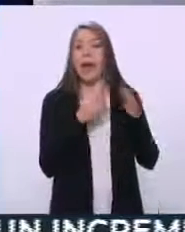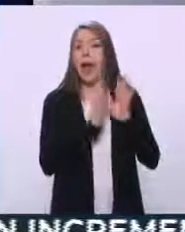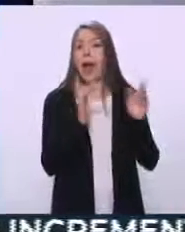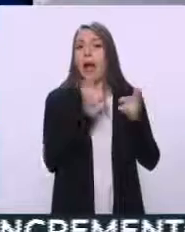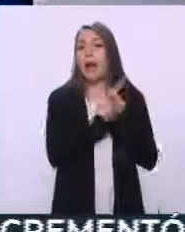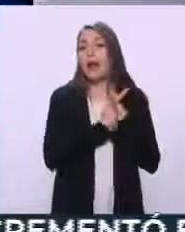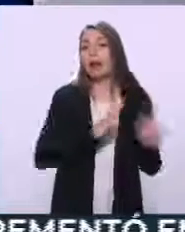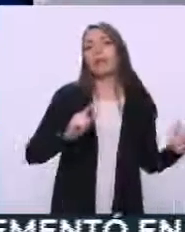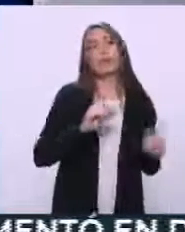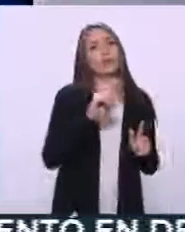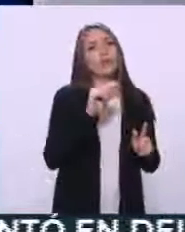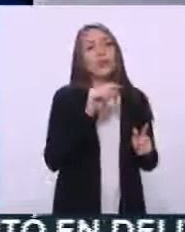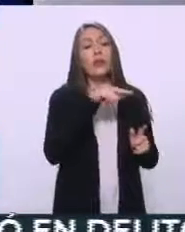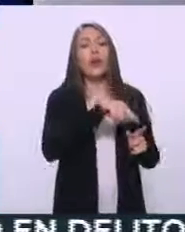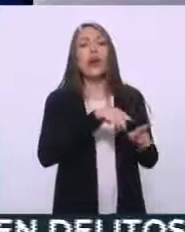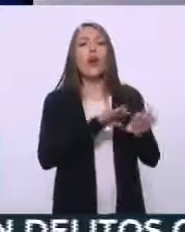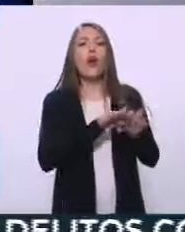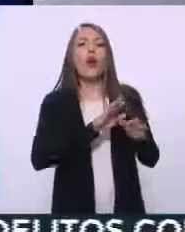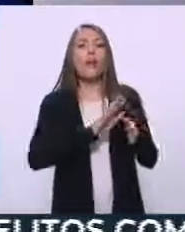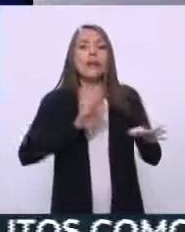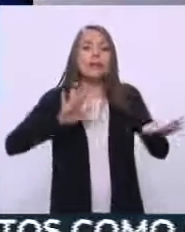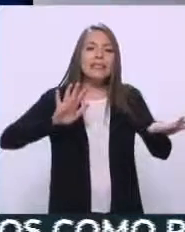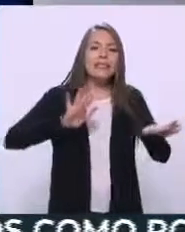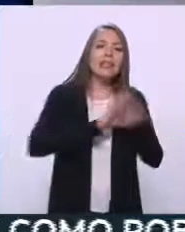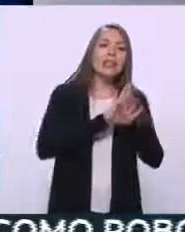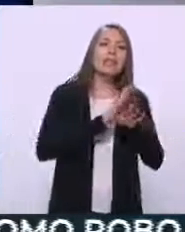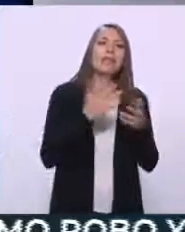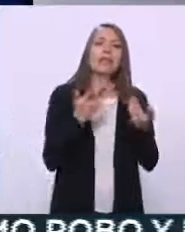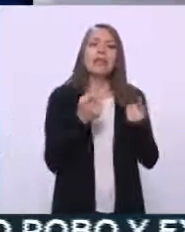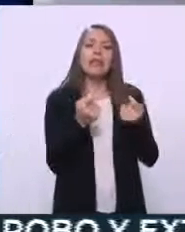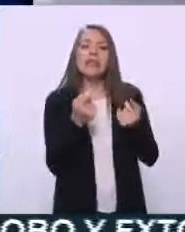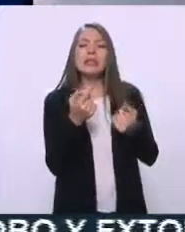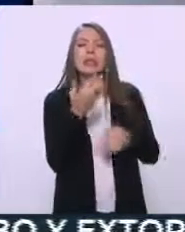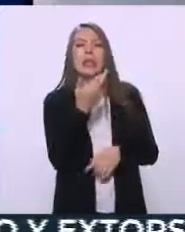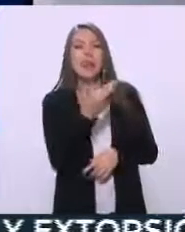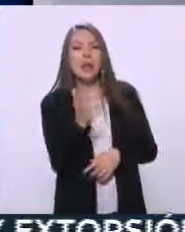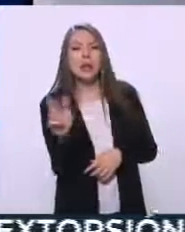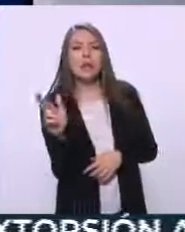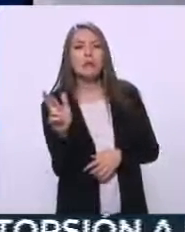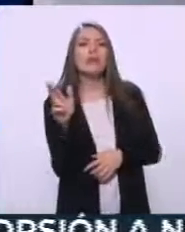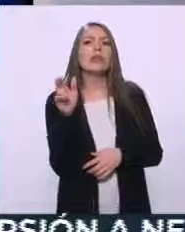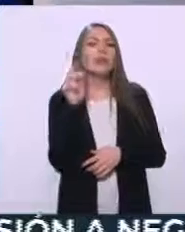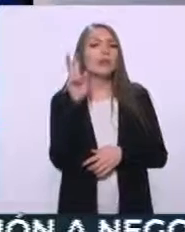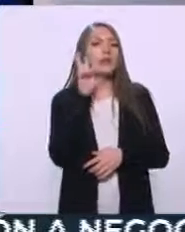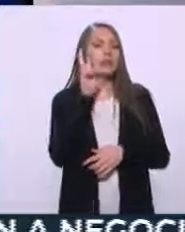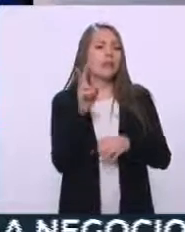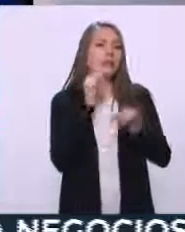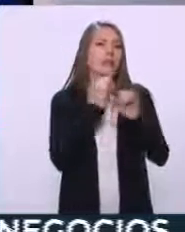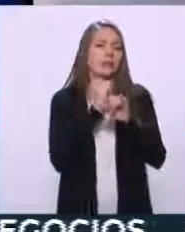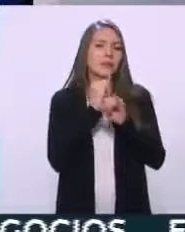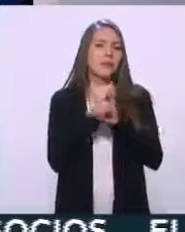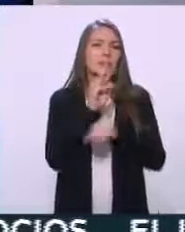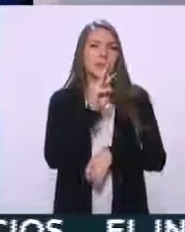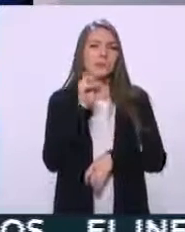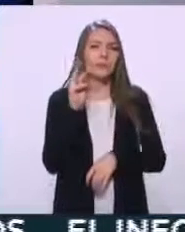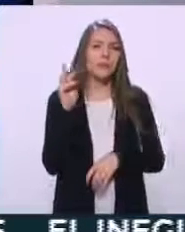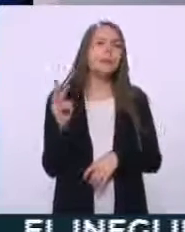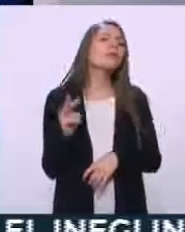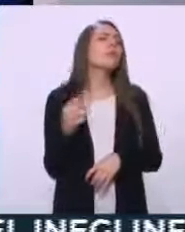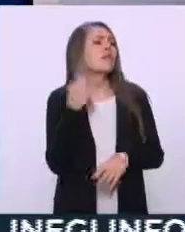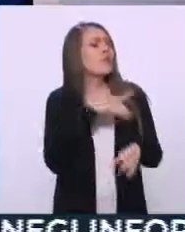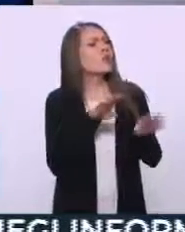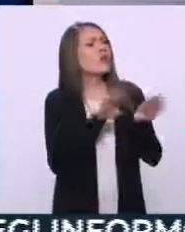alguna manera que convertirse en una especie de restaurantes. Ya lo vimos, ya lo dijimos, registrarse en una página de internet, pero ¿cómo se llevará a cabo la